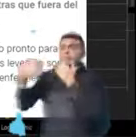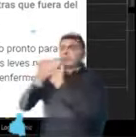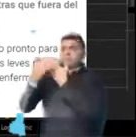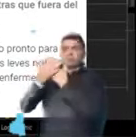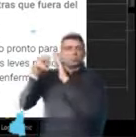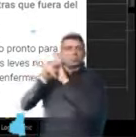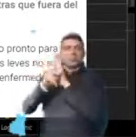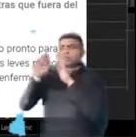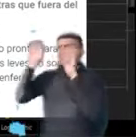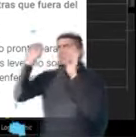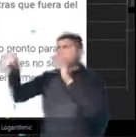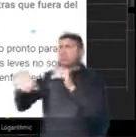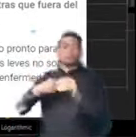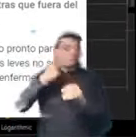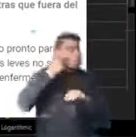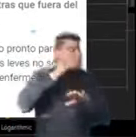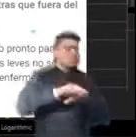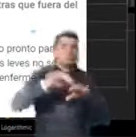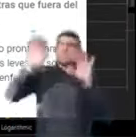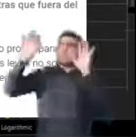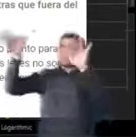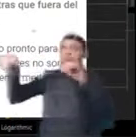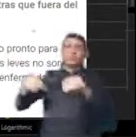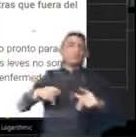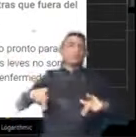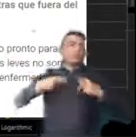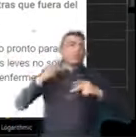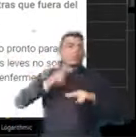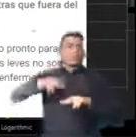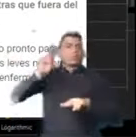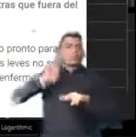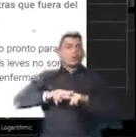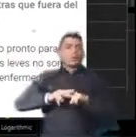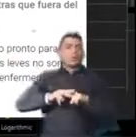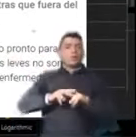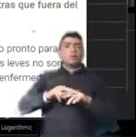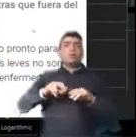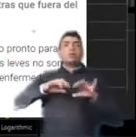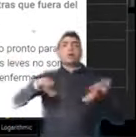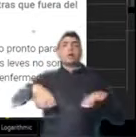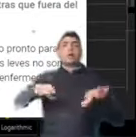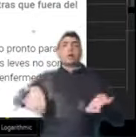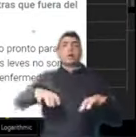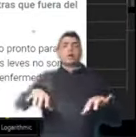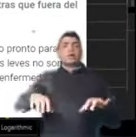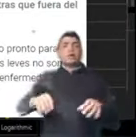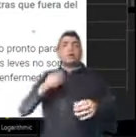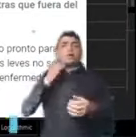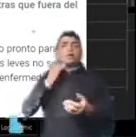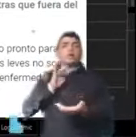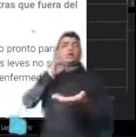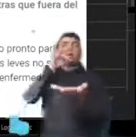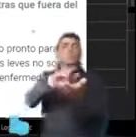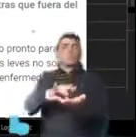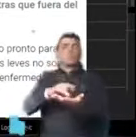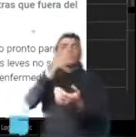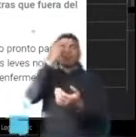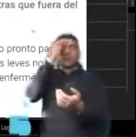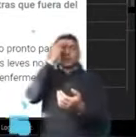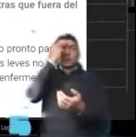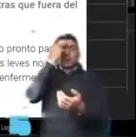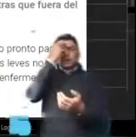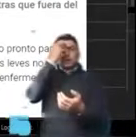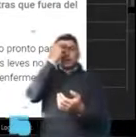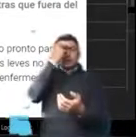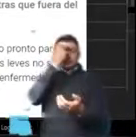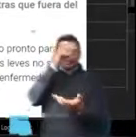siguió con su vida normal, y entre otras actividades, pues ella lo que hacía era asistir a misa, hacer su vida normal, ir a centros comerciales, y hoy en